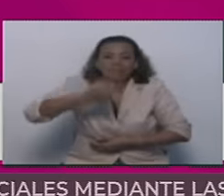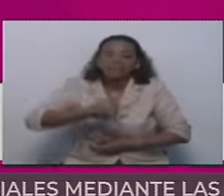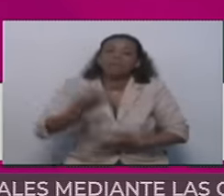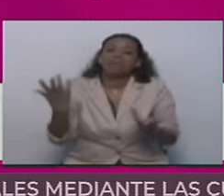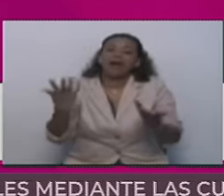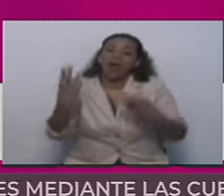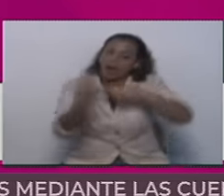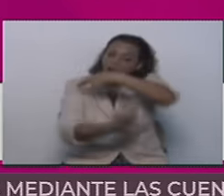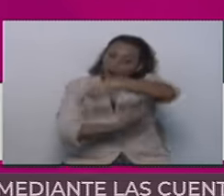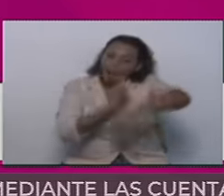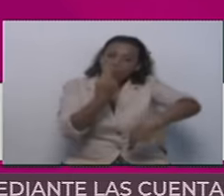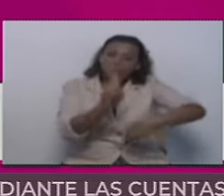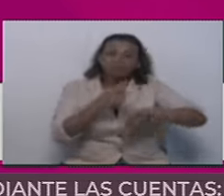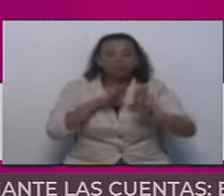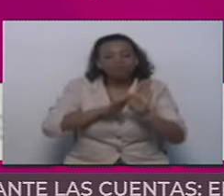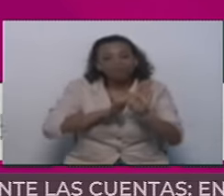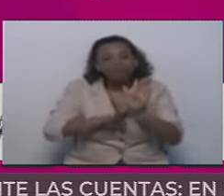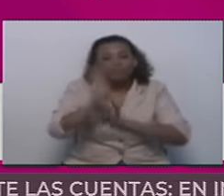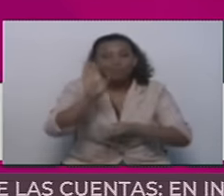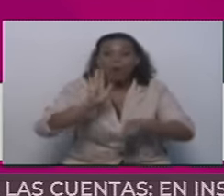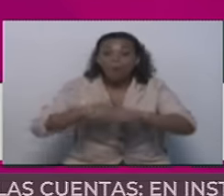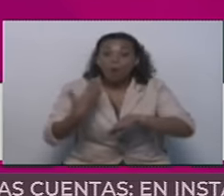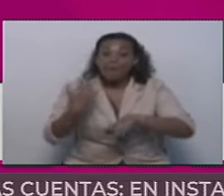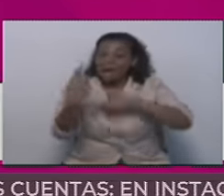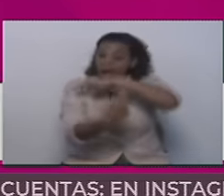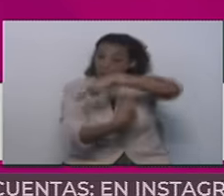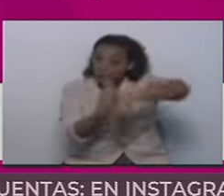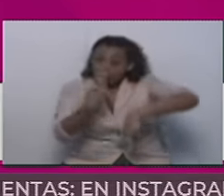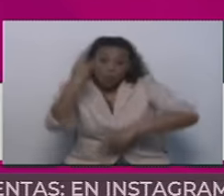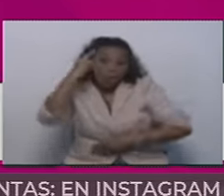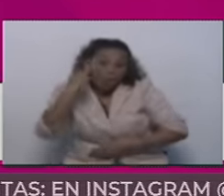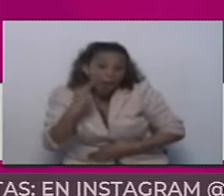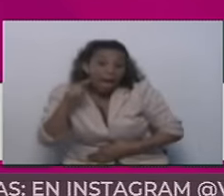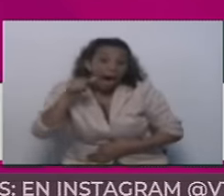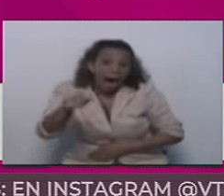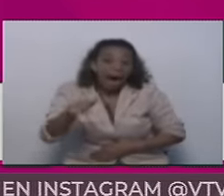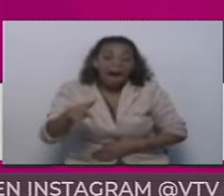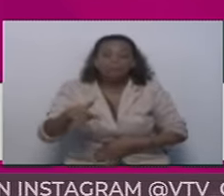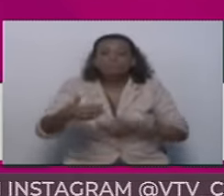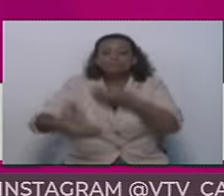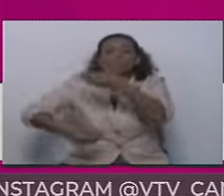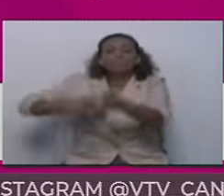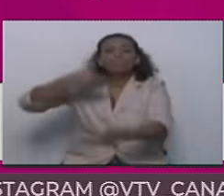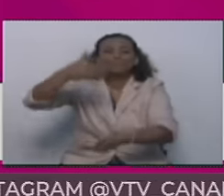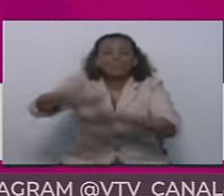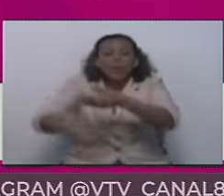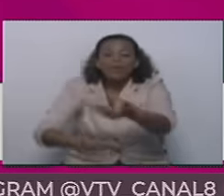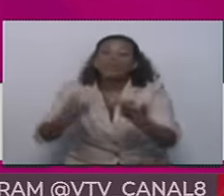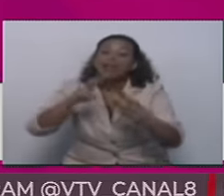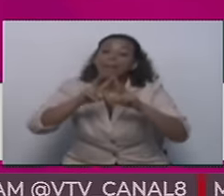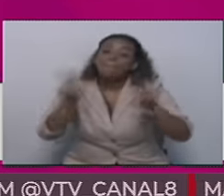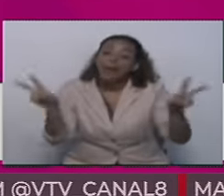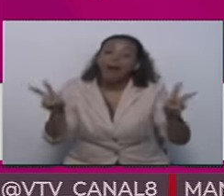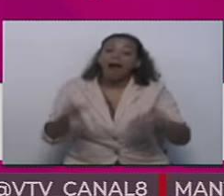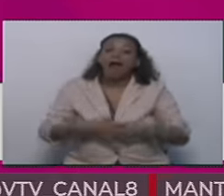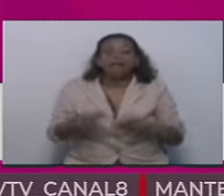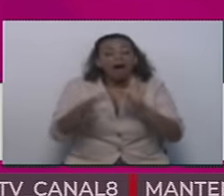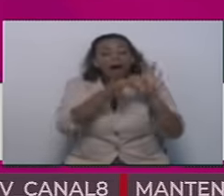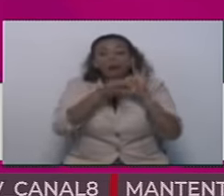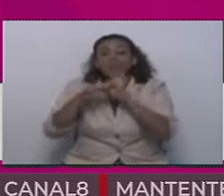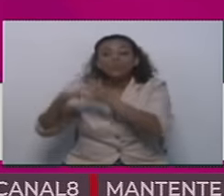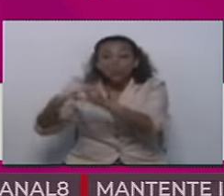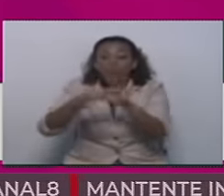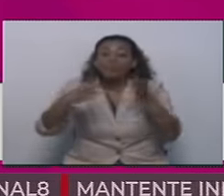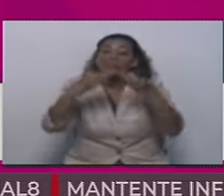la revolución bolivariana, porque la revolución bolivariana es la encarnación de la paz, de la unión, de